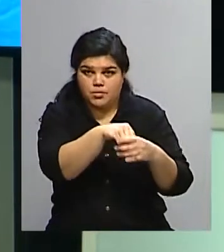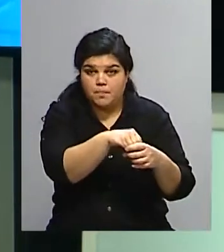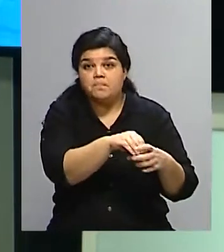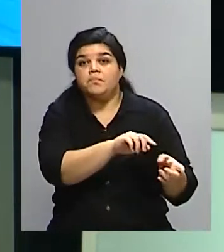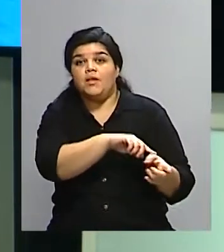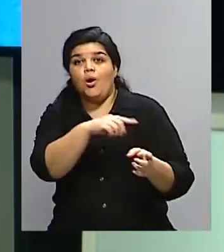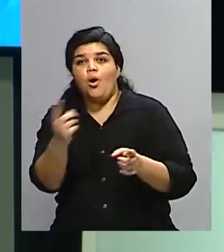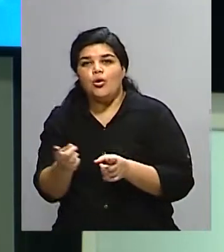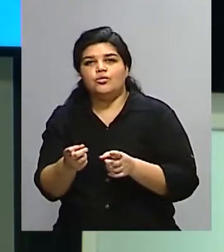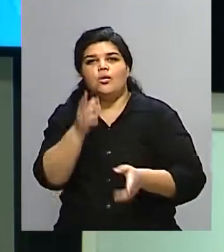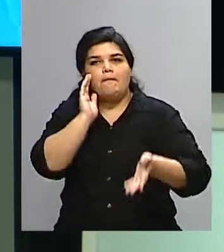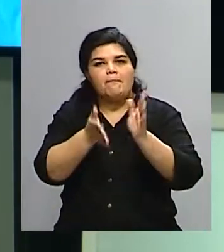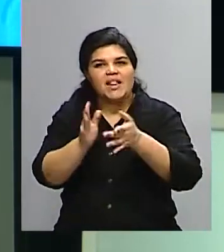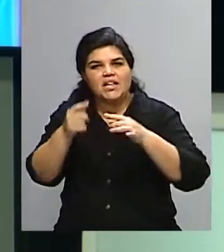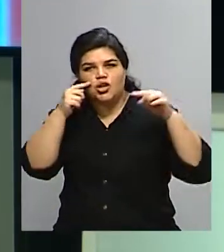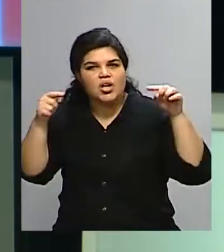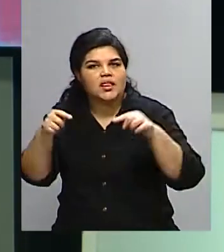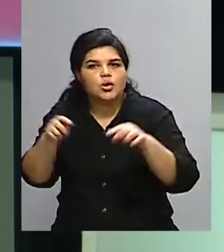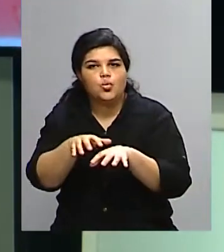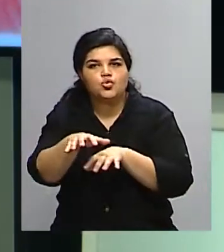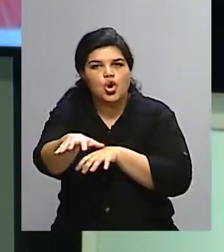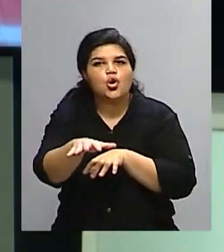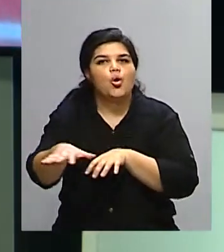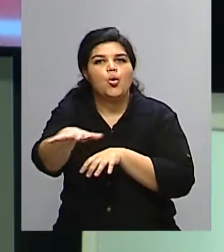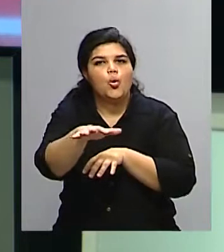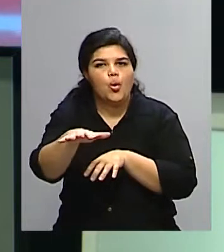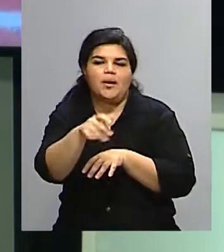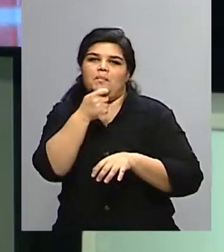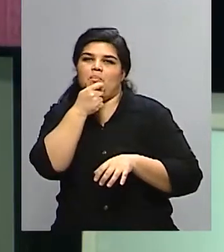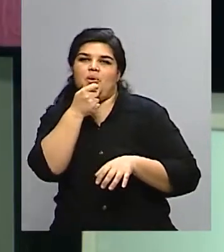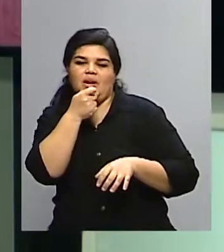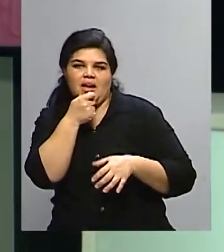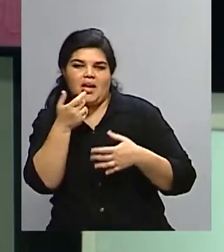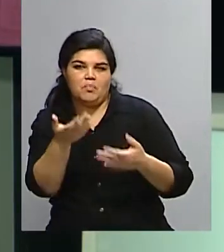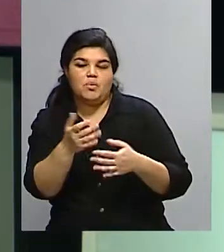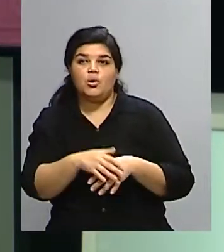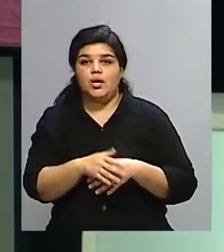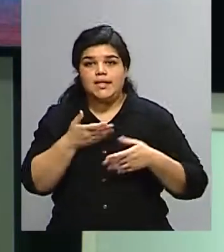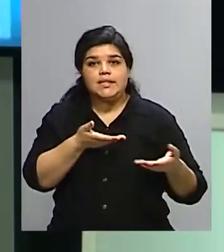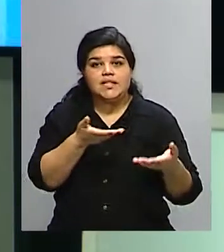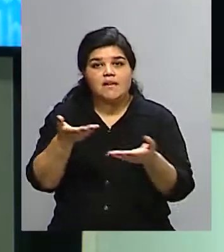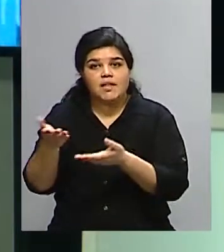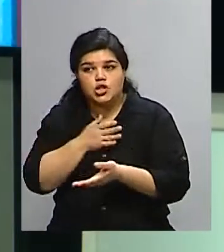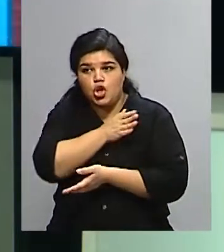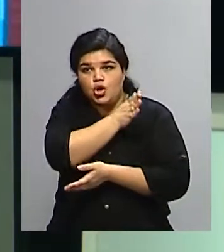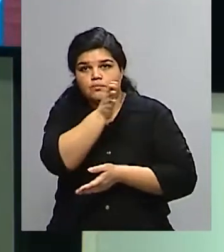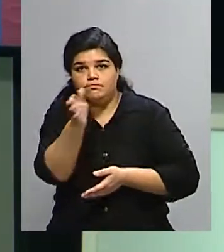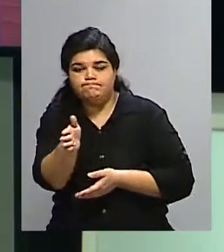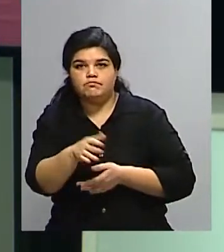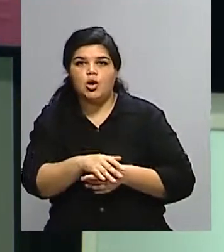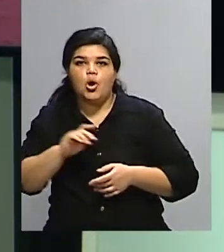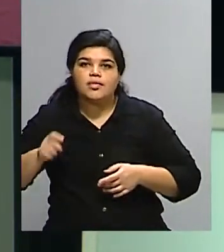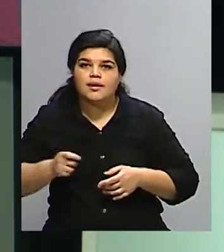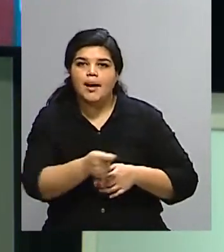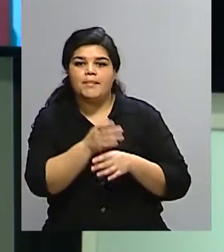maltrato institucional que hay hacia las personas mayores. Hablamos de cuando tienen que ir a recibir una atención, cuando tienen que hacer un trámite, cuando tienen que ir a